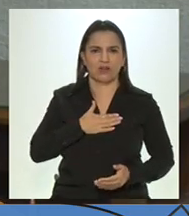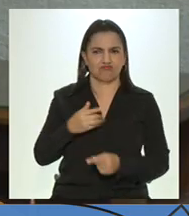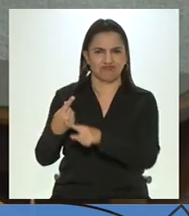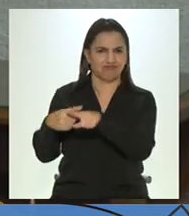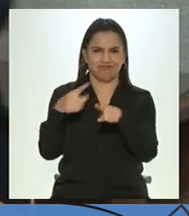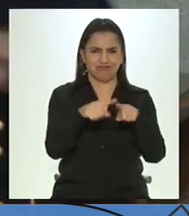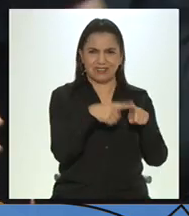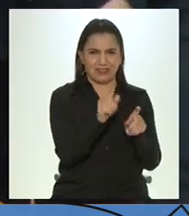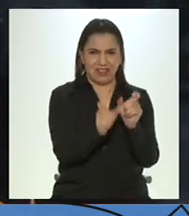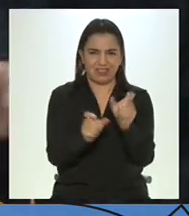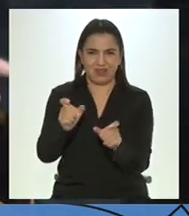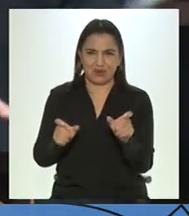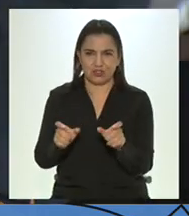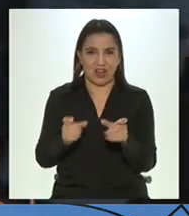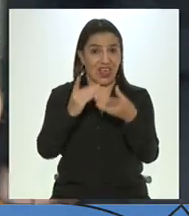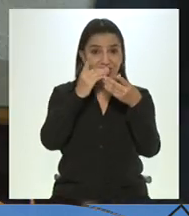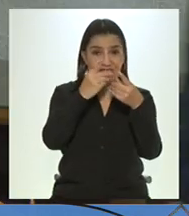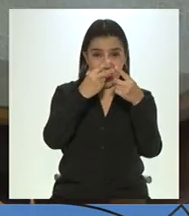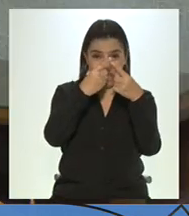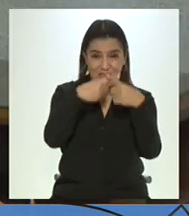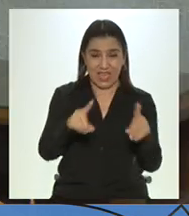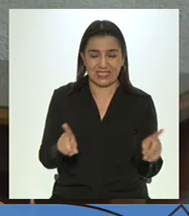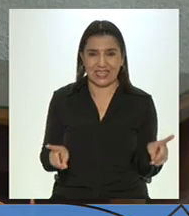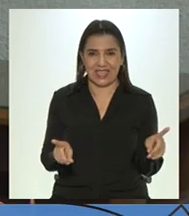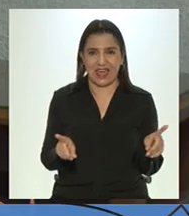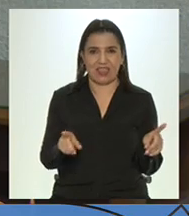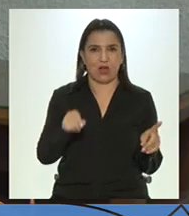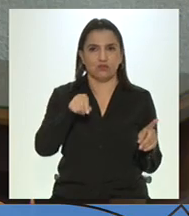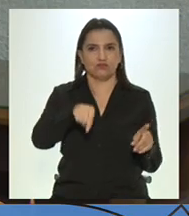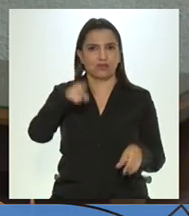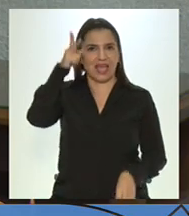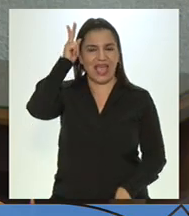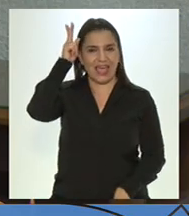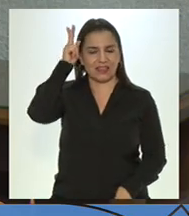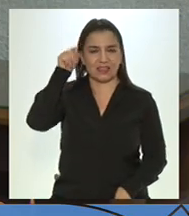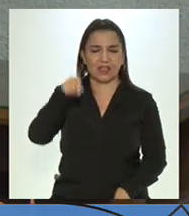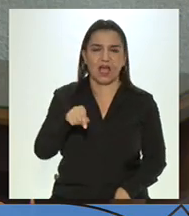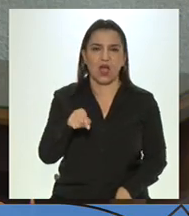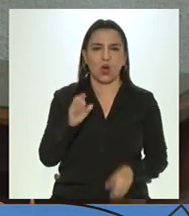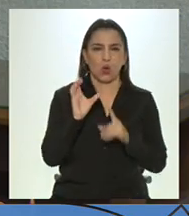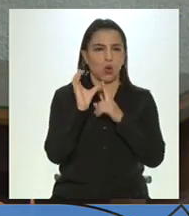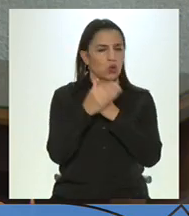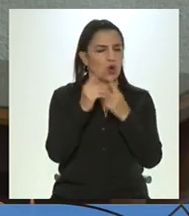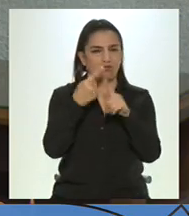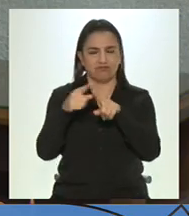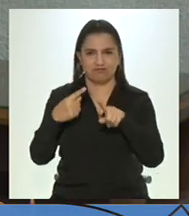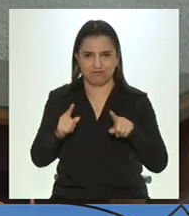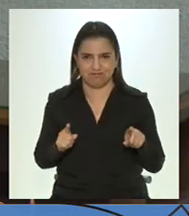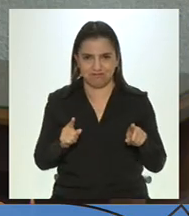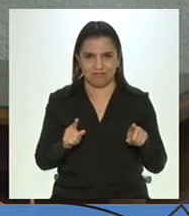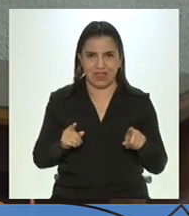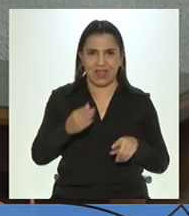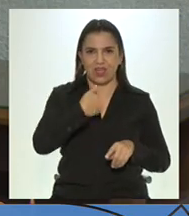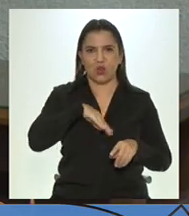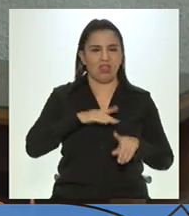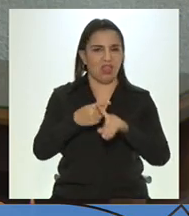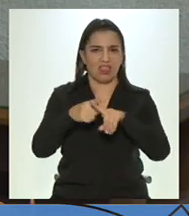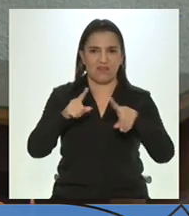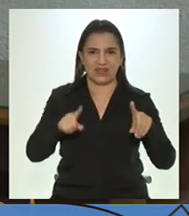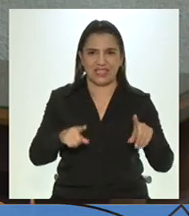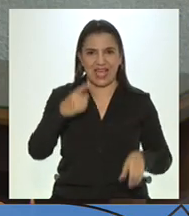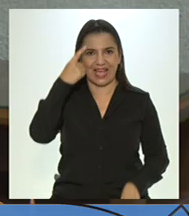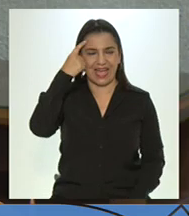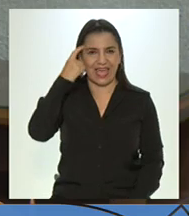por nuestra diversidad étnica y cultural y por nuestra variedad de creencias y tradiciones los